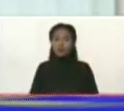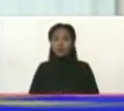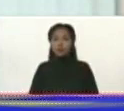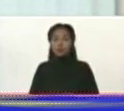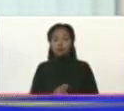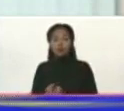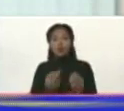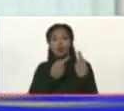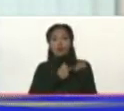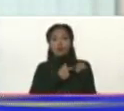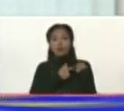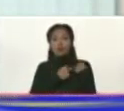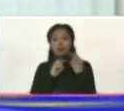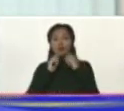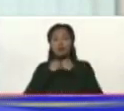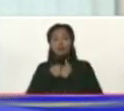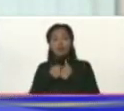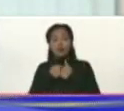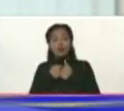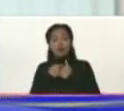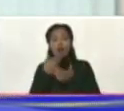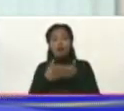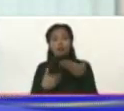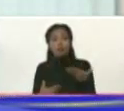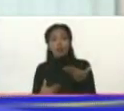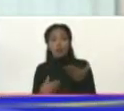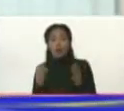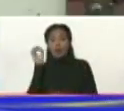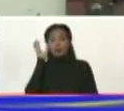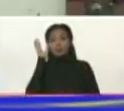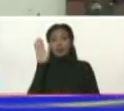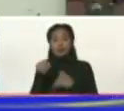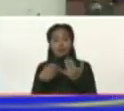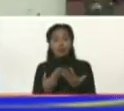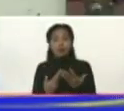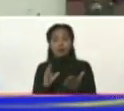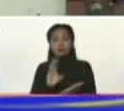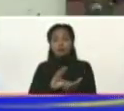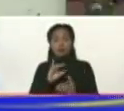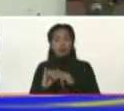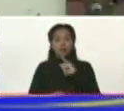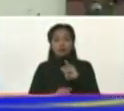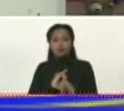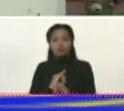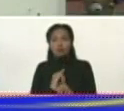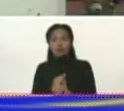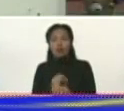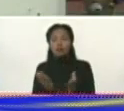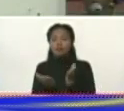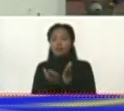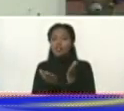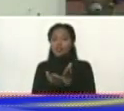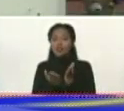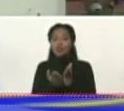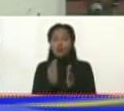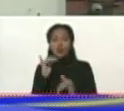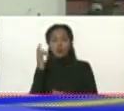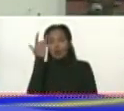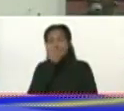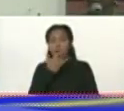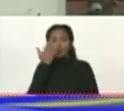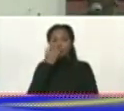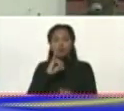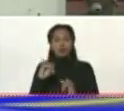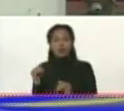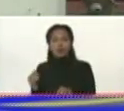encargo a Aristóbulo de su implementación, la idea de un centro internacional de estudios